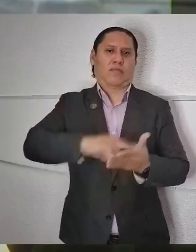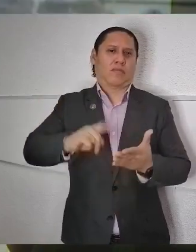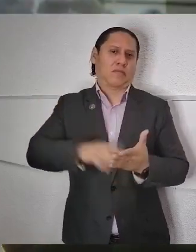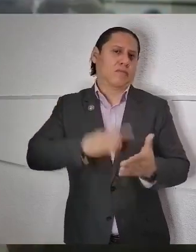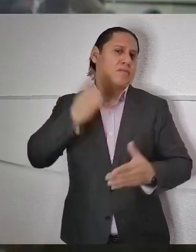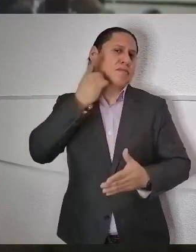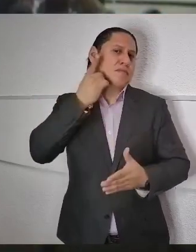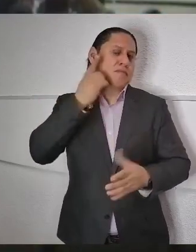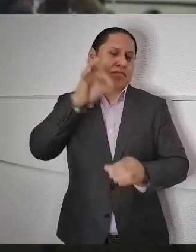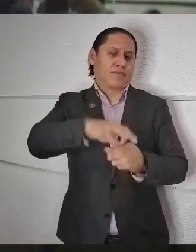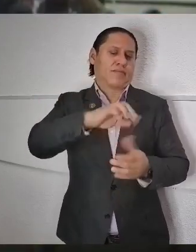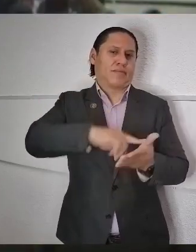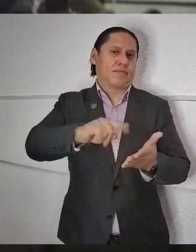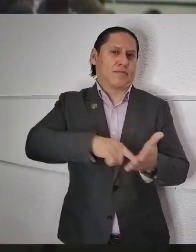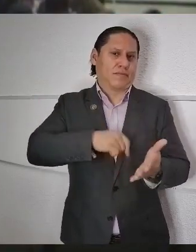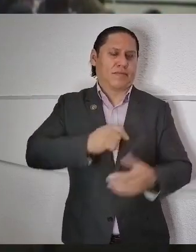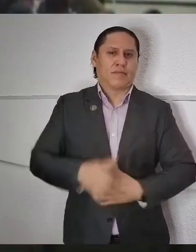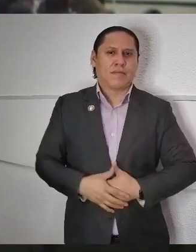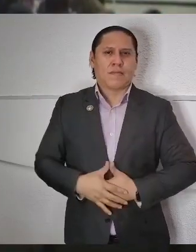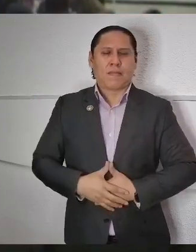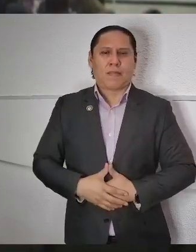voto.